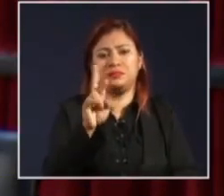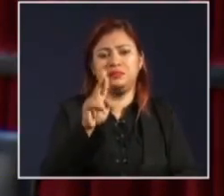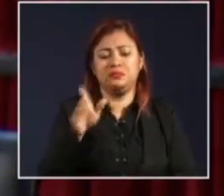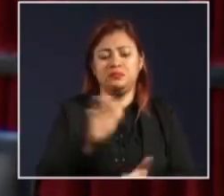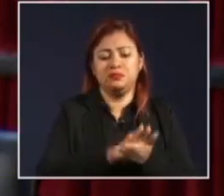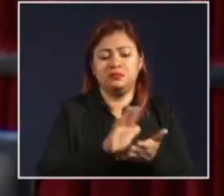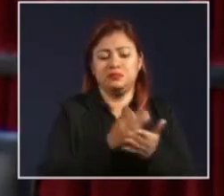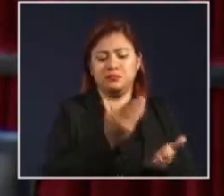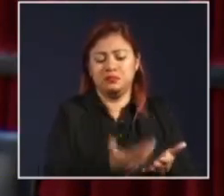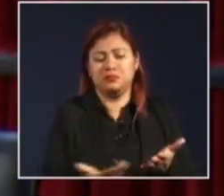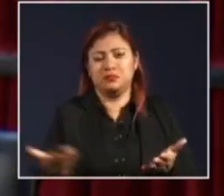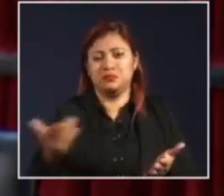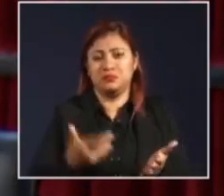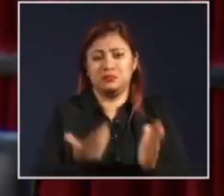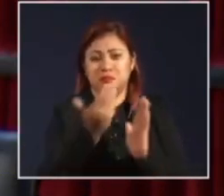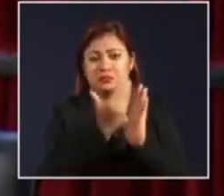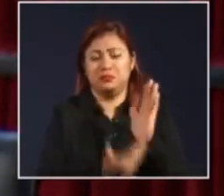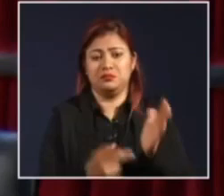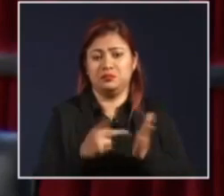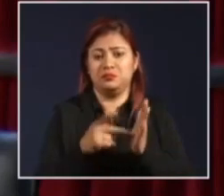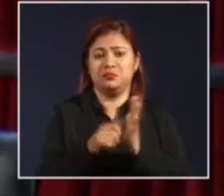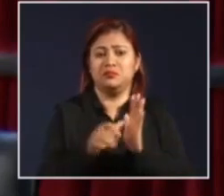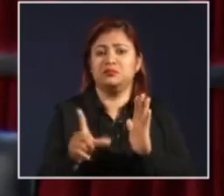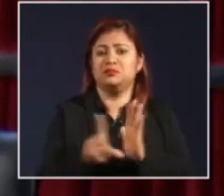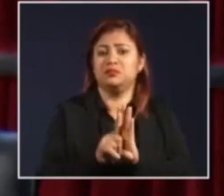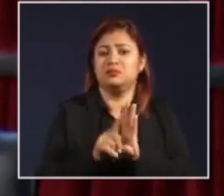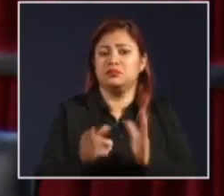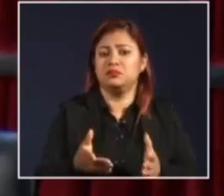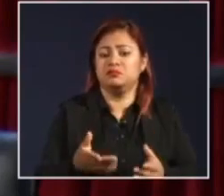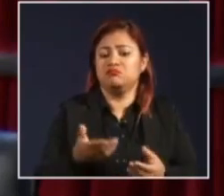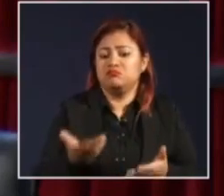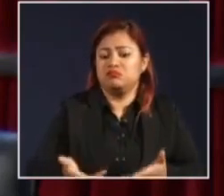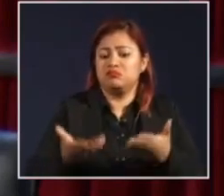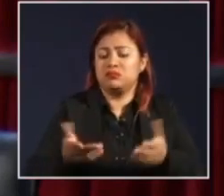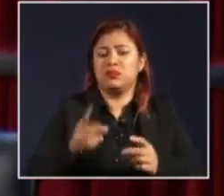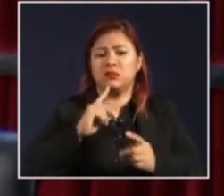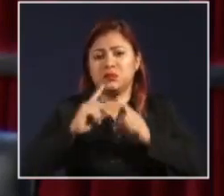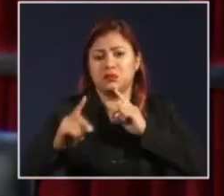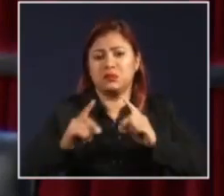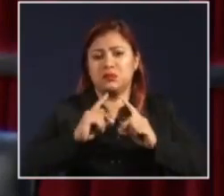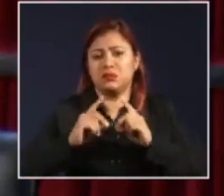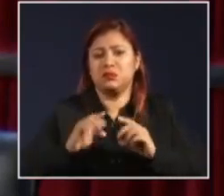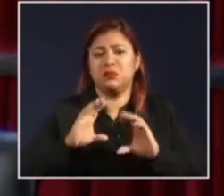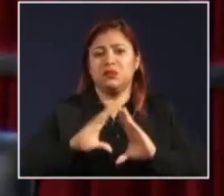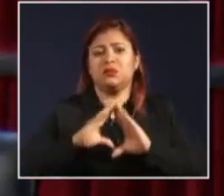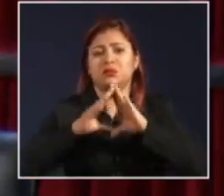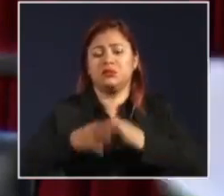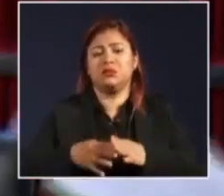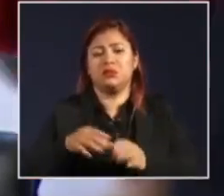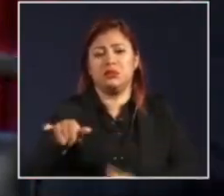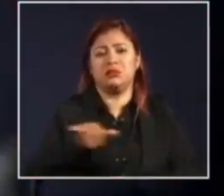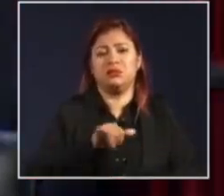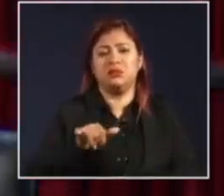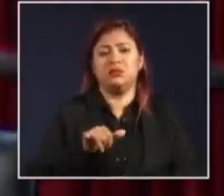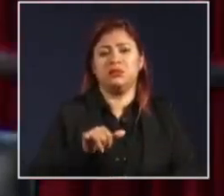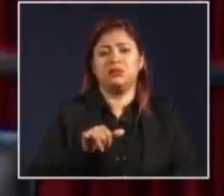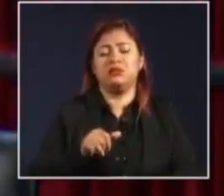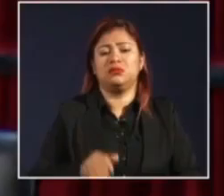venga a retirar este presente proyecto de ley para que se le dé discusión en la comisión que la misma le sea